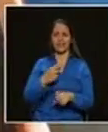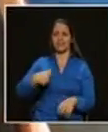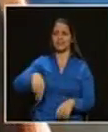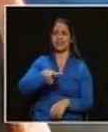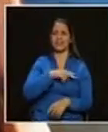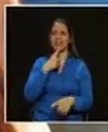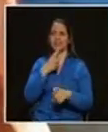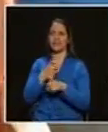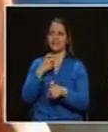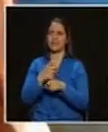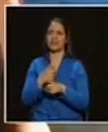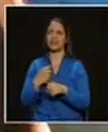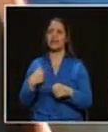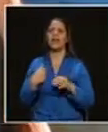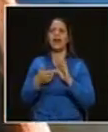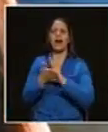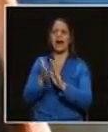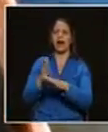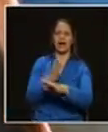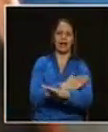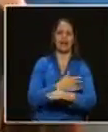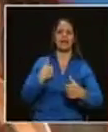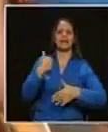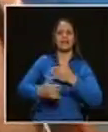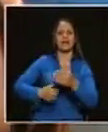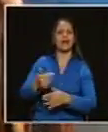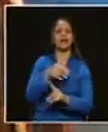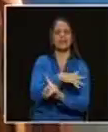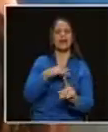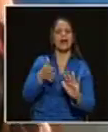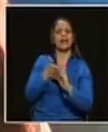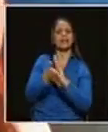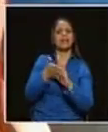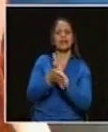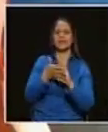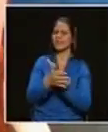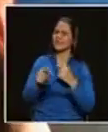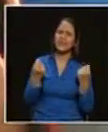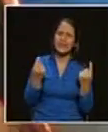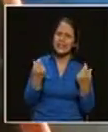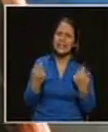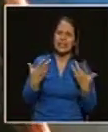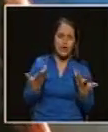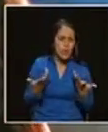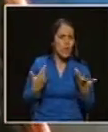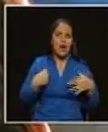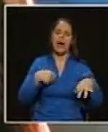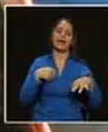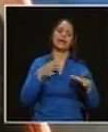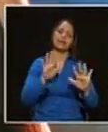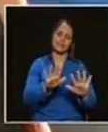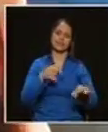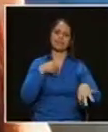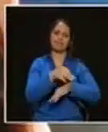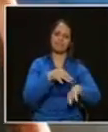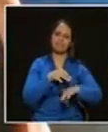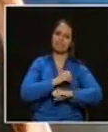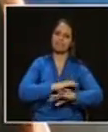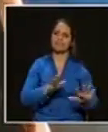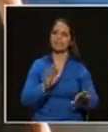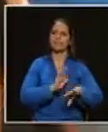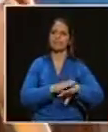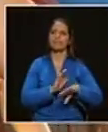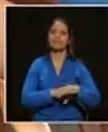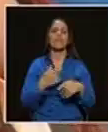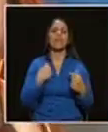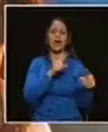En mi caso, cuando envío mensajes de texto no me entienden y me toca remitirme pues como a explicar qué es lo que estoy diciendo. Y